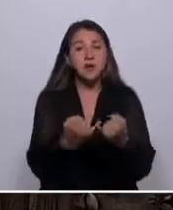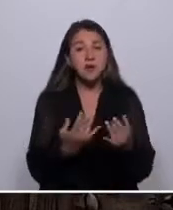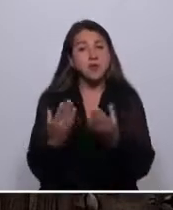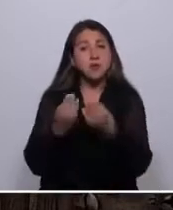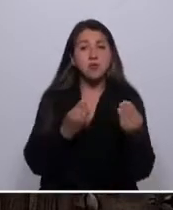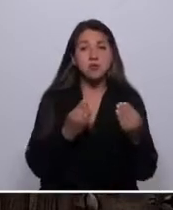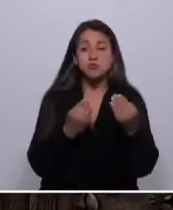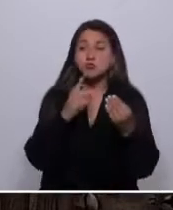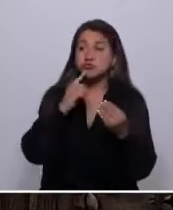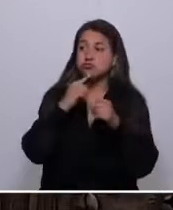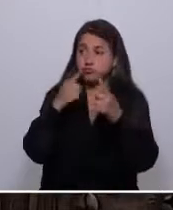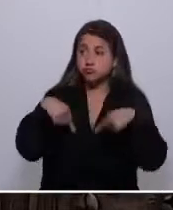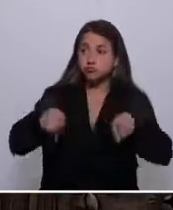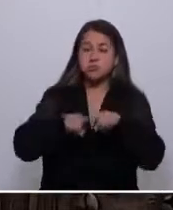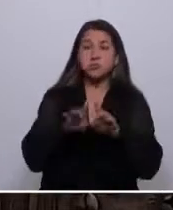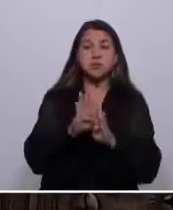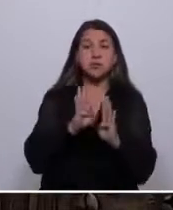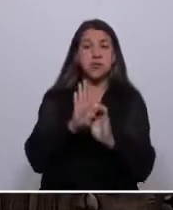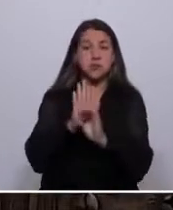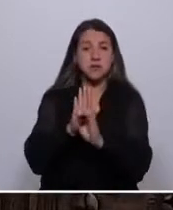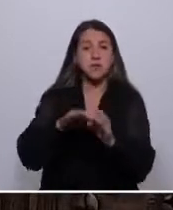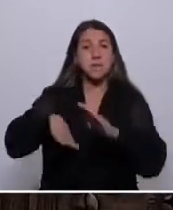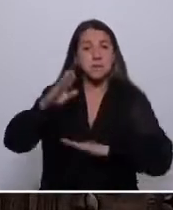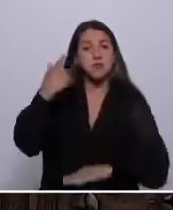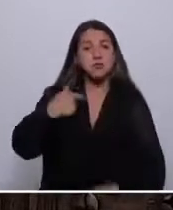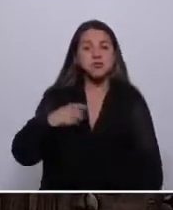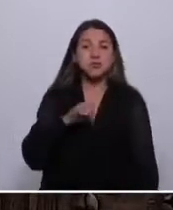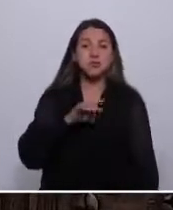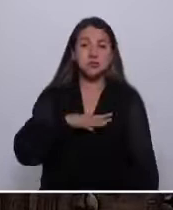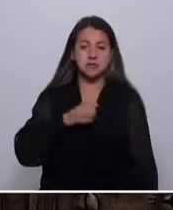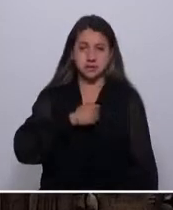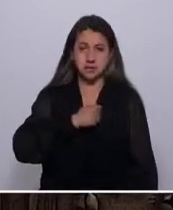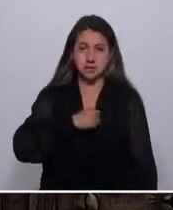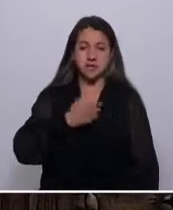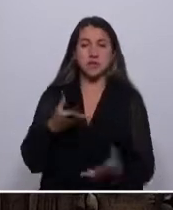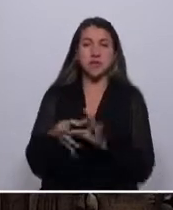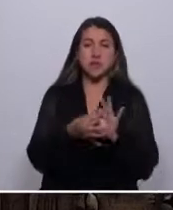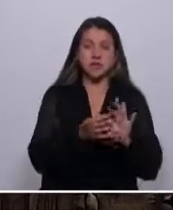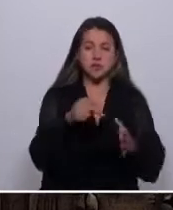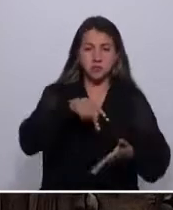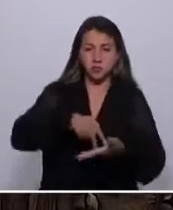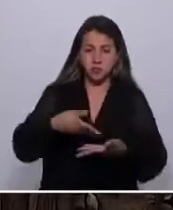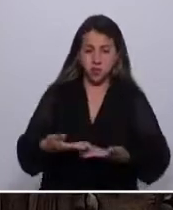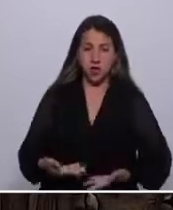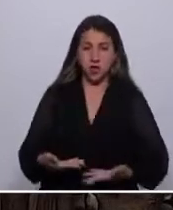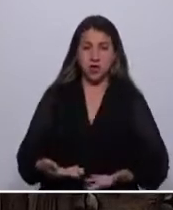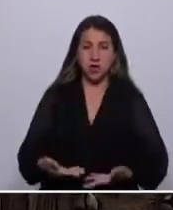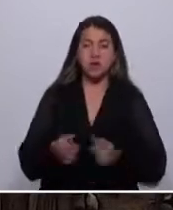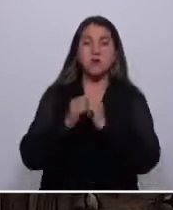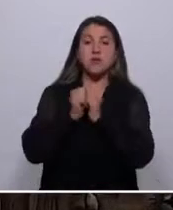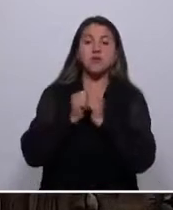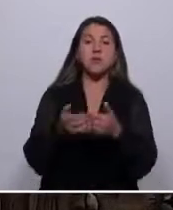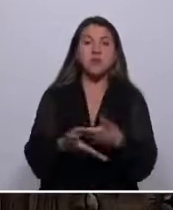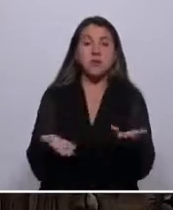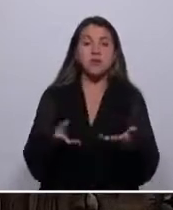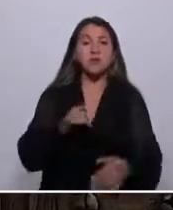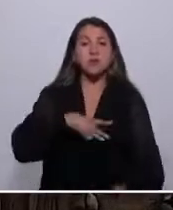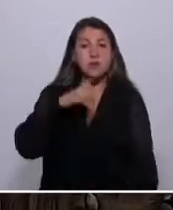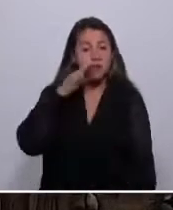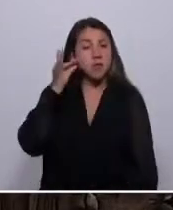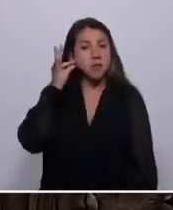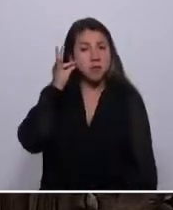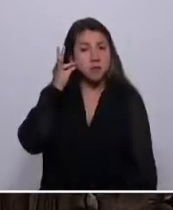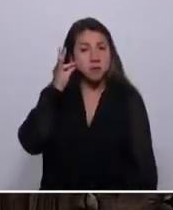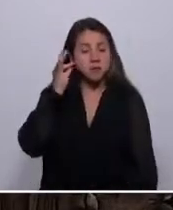de los que están aquí, pero principalmente soy chilena y por eso estoy hoy aquí. Colegas, chilenos y